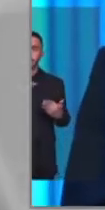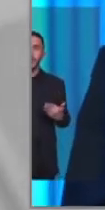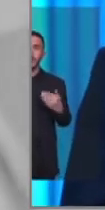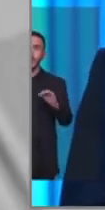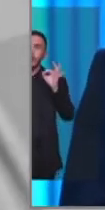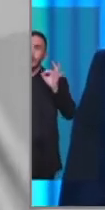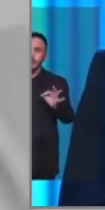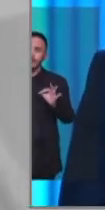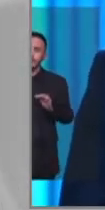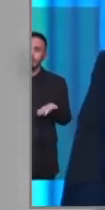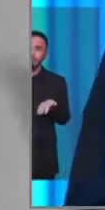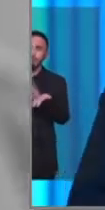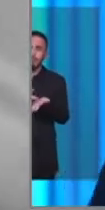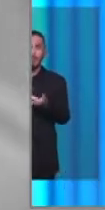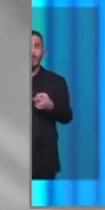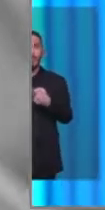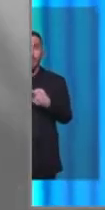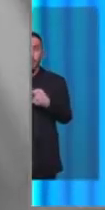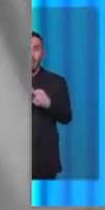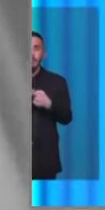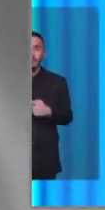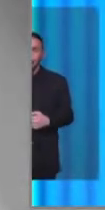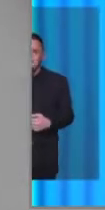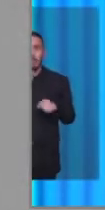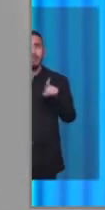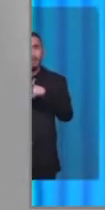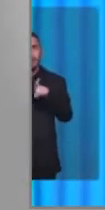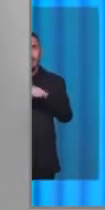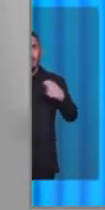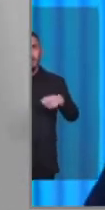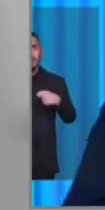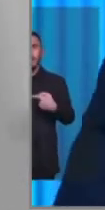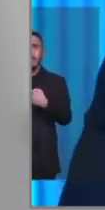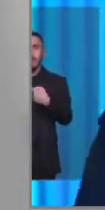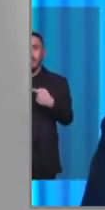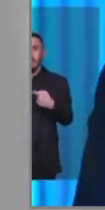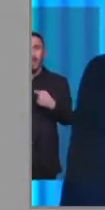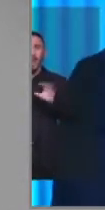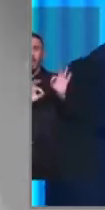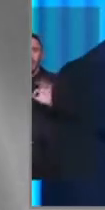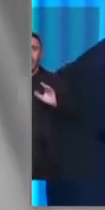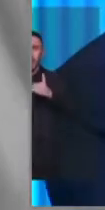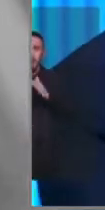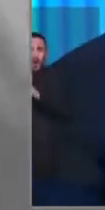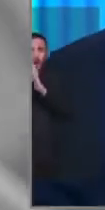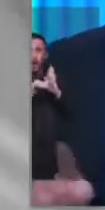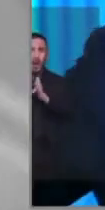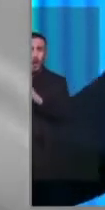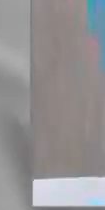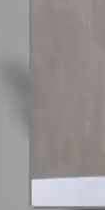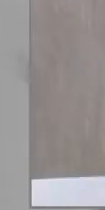38% bolsonaro 48 en el caso de Lula ahora